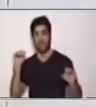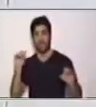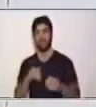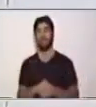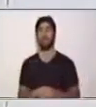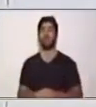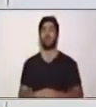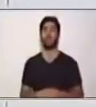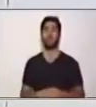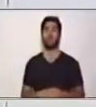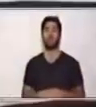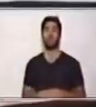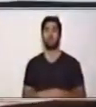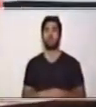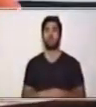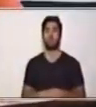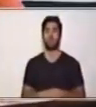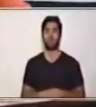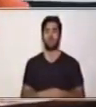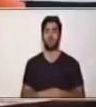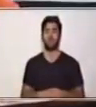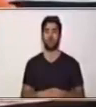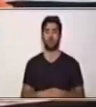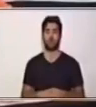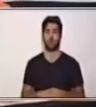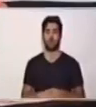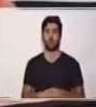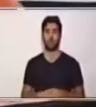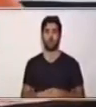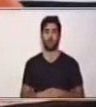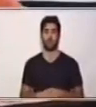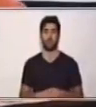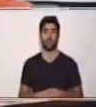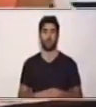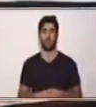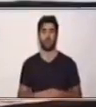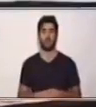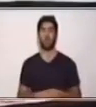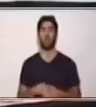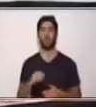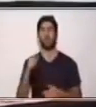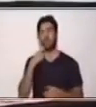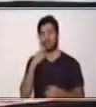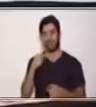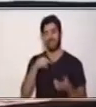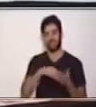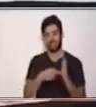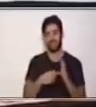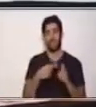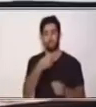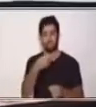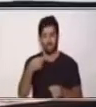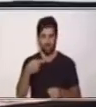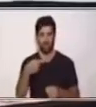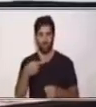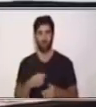resta. Entonces voy a colocar menos, porque se me están yendo